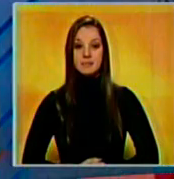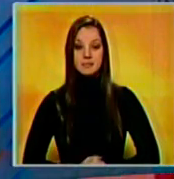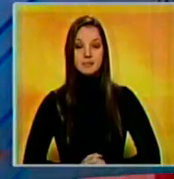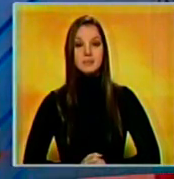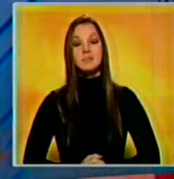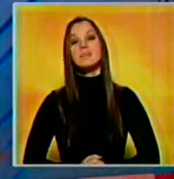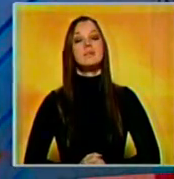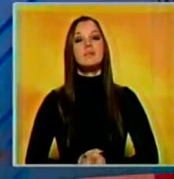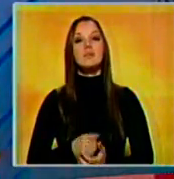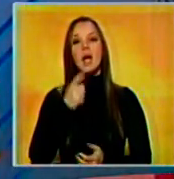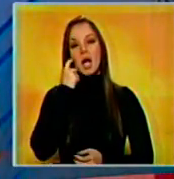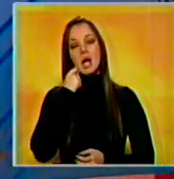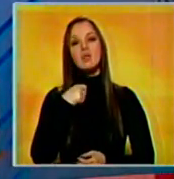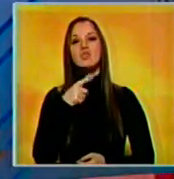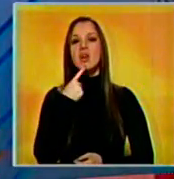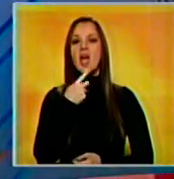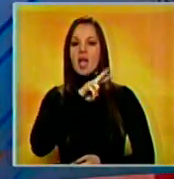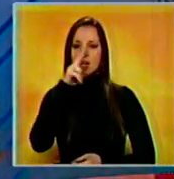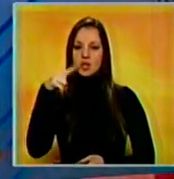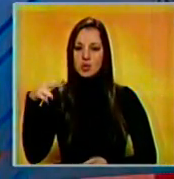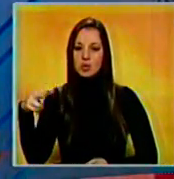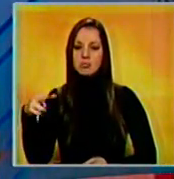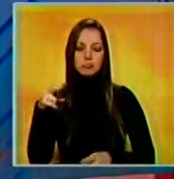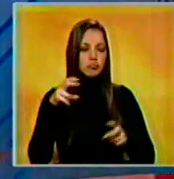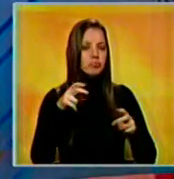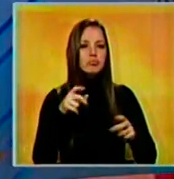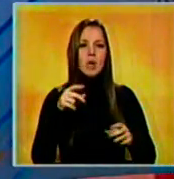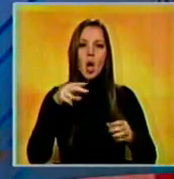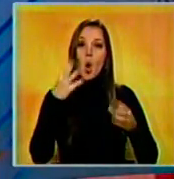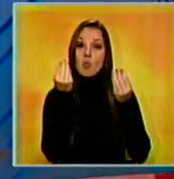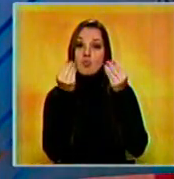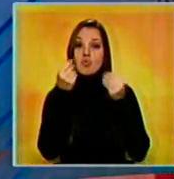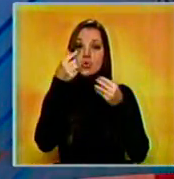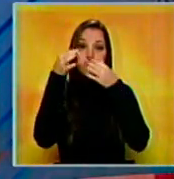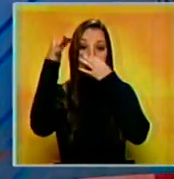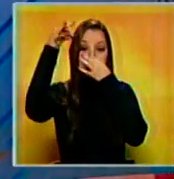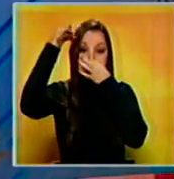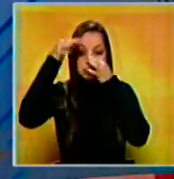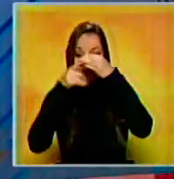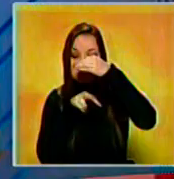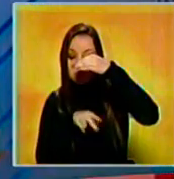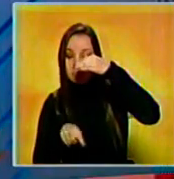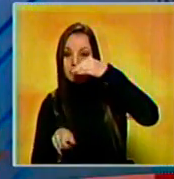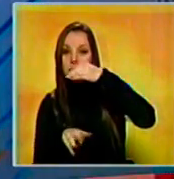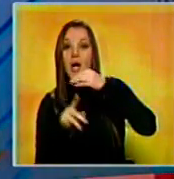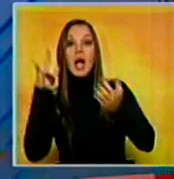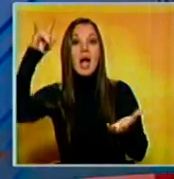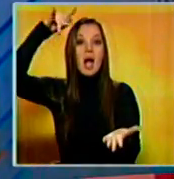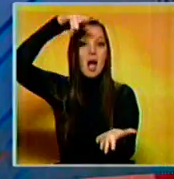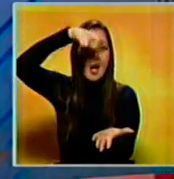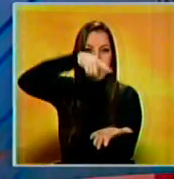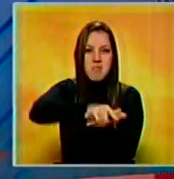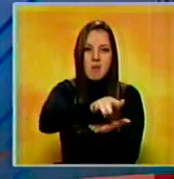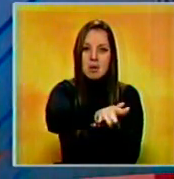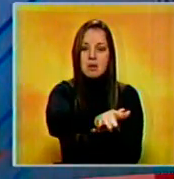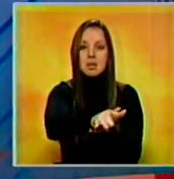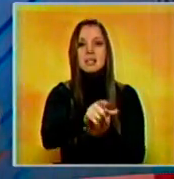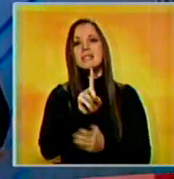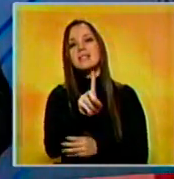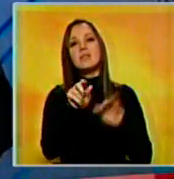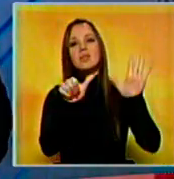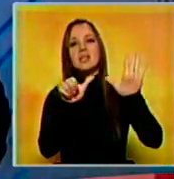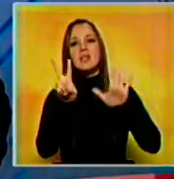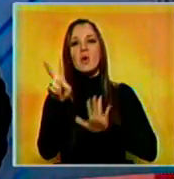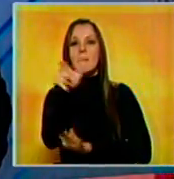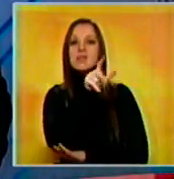en Indonesia decenas de busos examina los restos del avión del Air Asia que cayó al mar con 162 personas a bordo el pasado